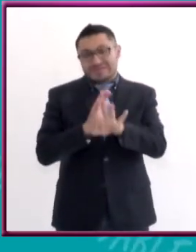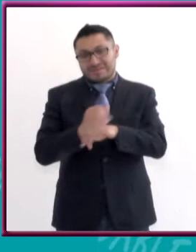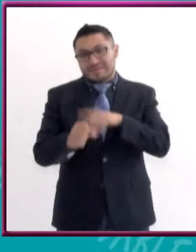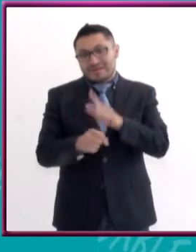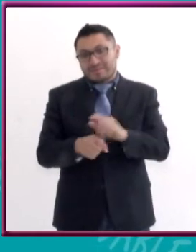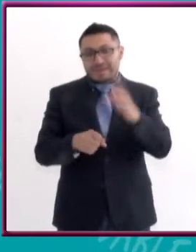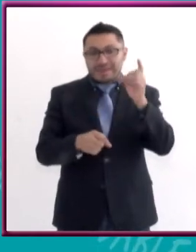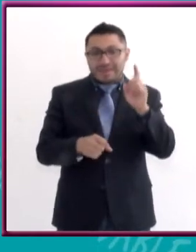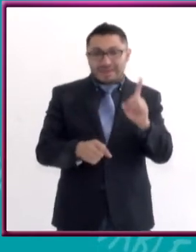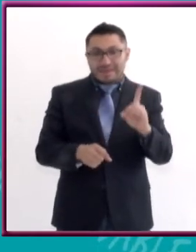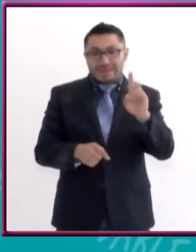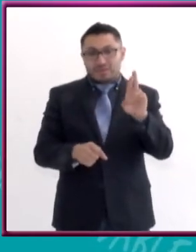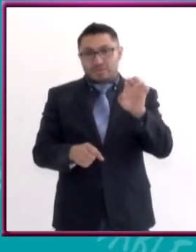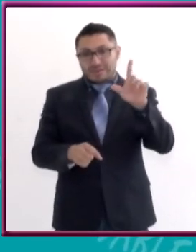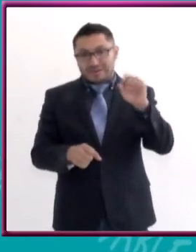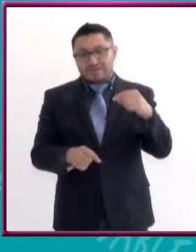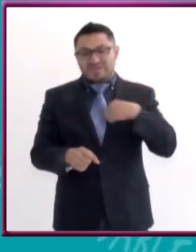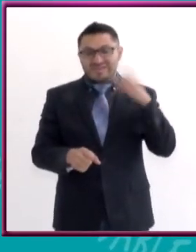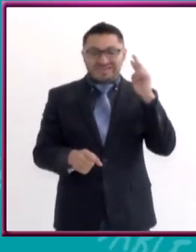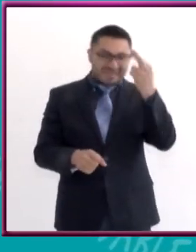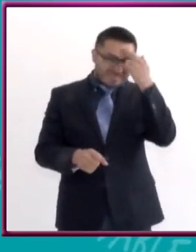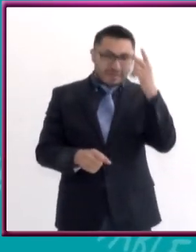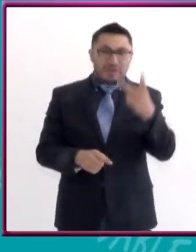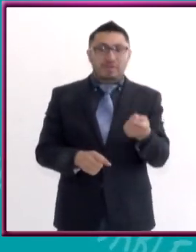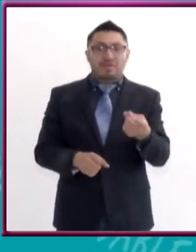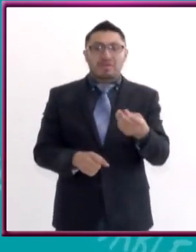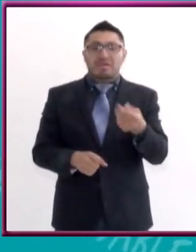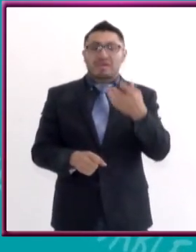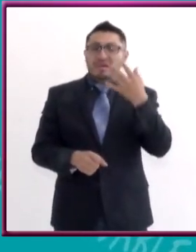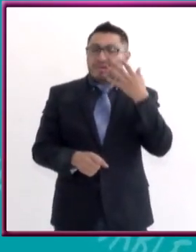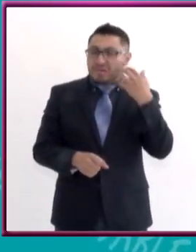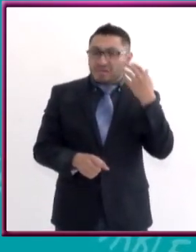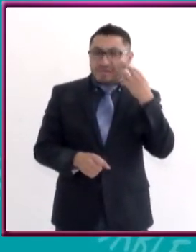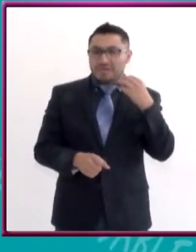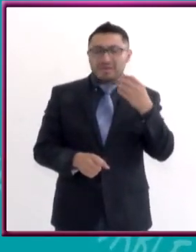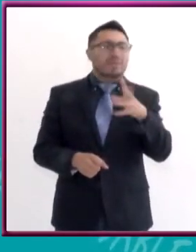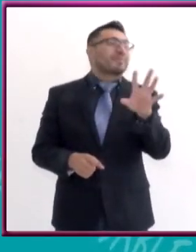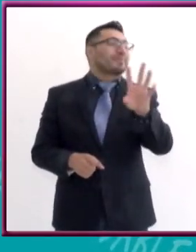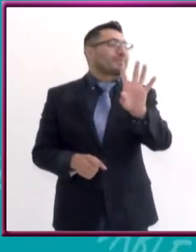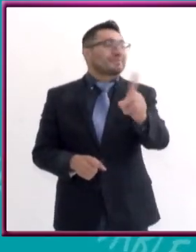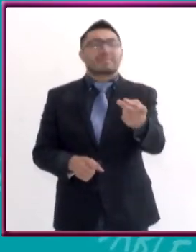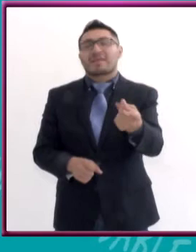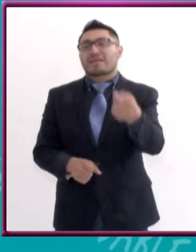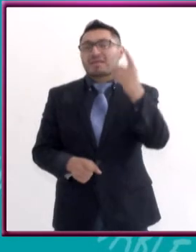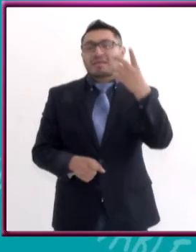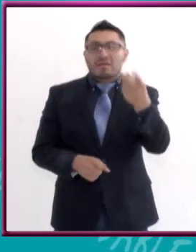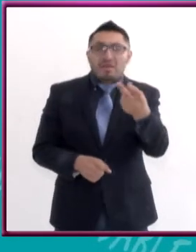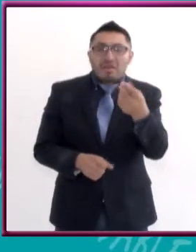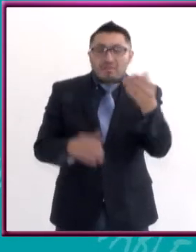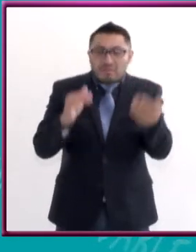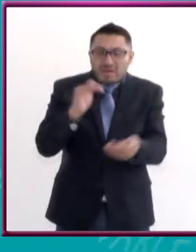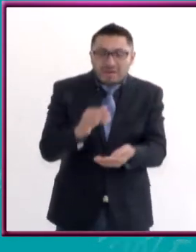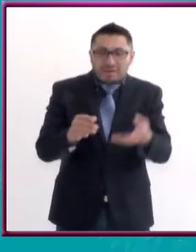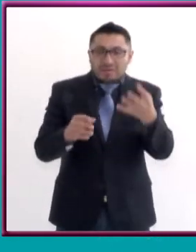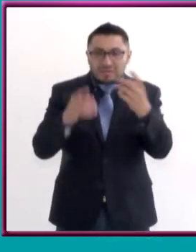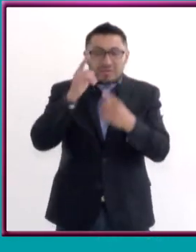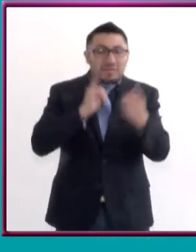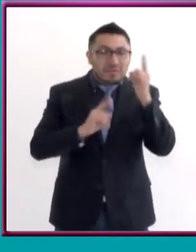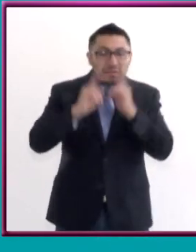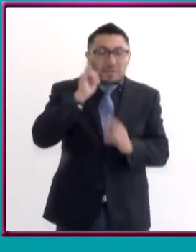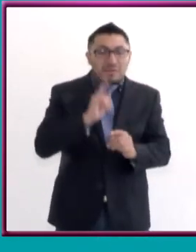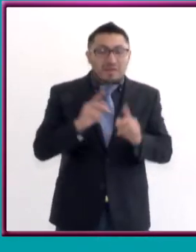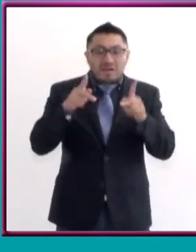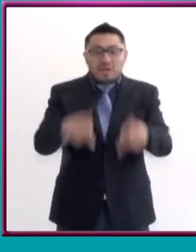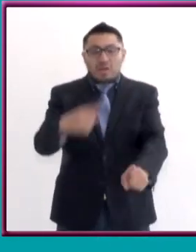duelo. Me acuerdo que fue un video de un perrito que estaba llorando en la tumba de su dueño. Fue muy